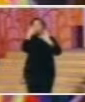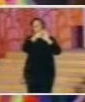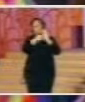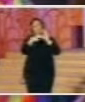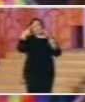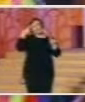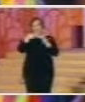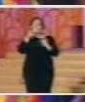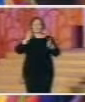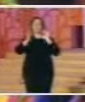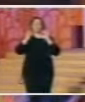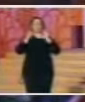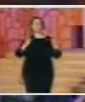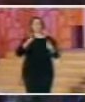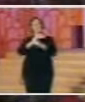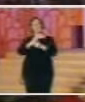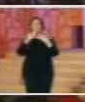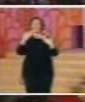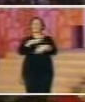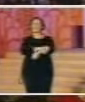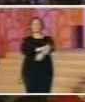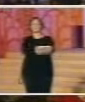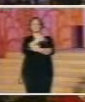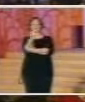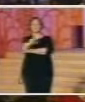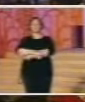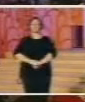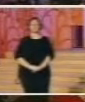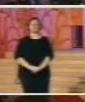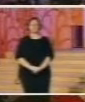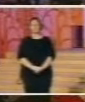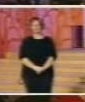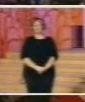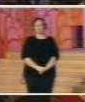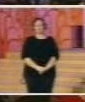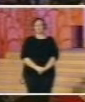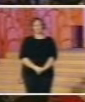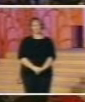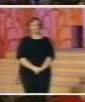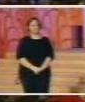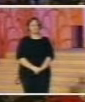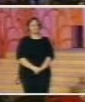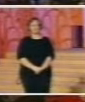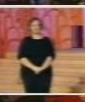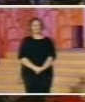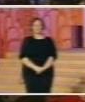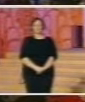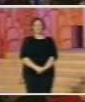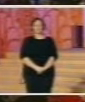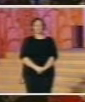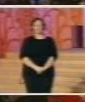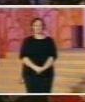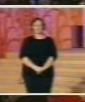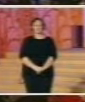de terapia antiestrés. Gracias. Ahí vamos a disfrutarla. La verdad que tiene una ropa espectacular, ese vestuario que